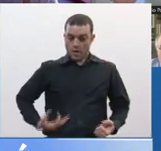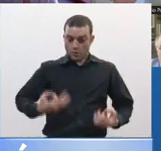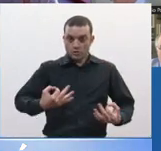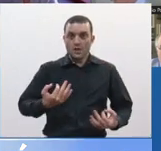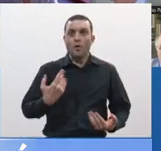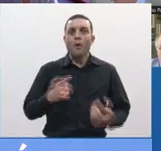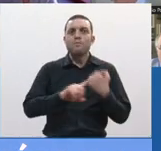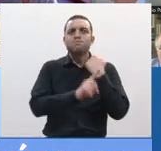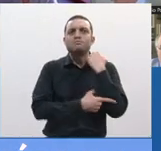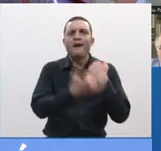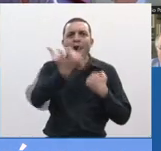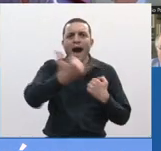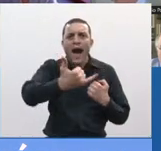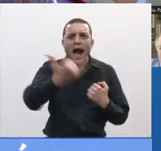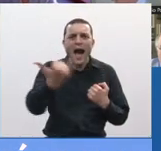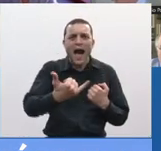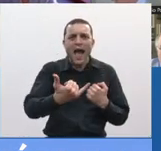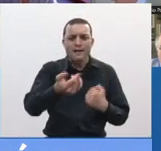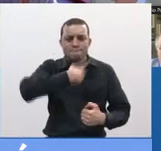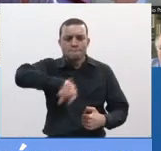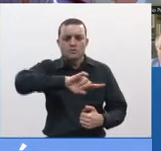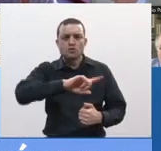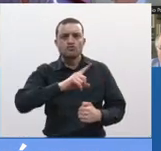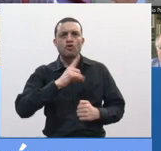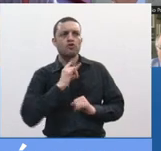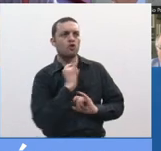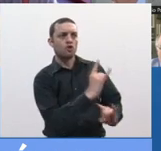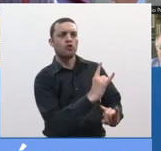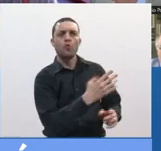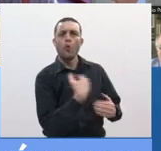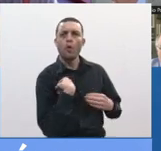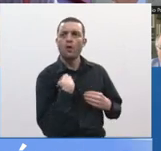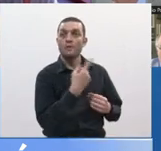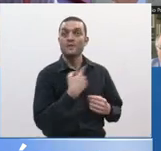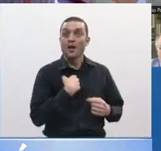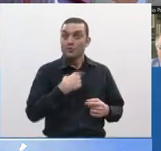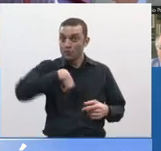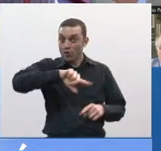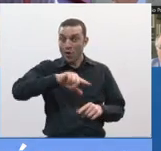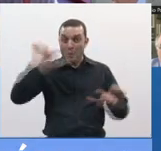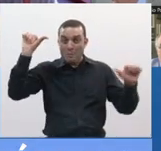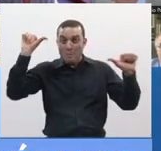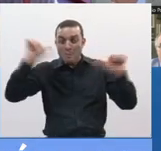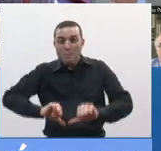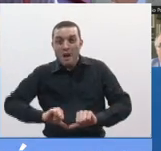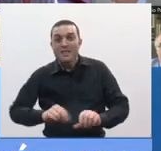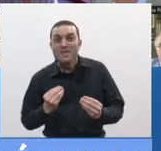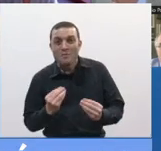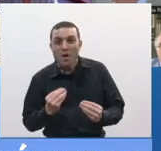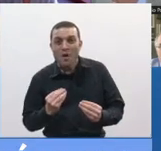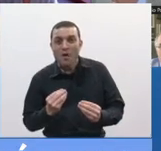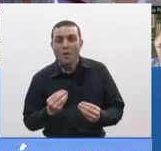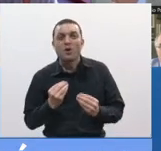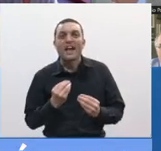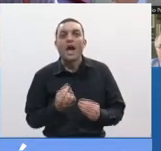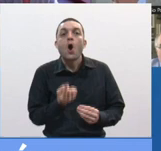argentino en las urnas. Nosotros cuando perdimos en un gobierno, por un voto perdimos, por un voto,